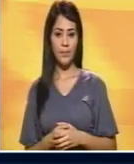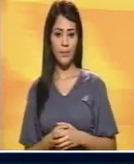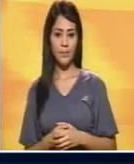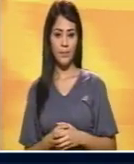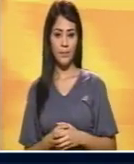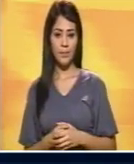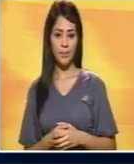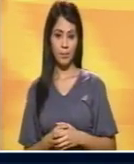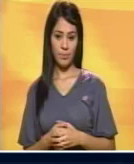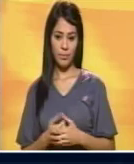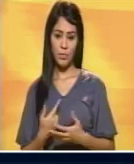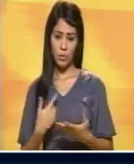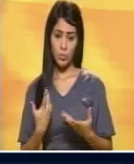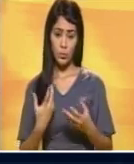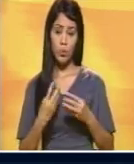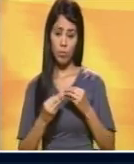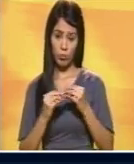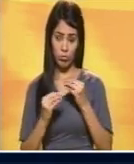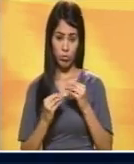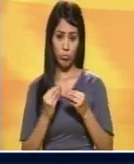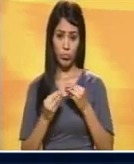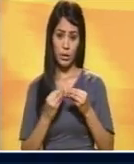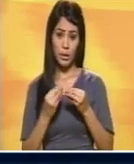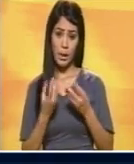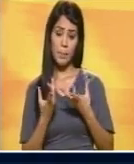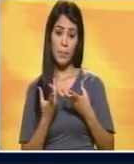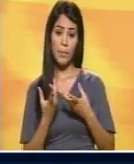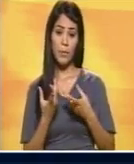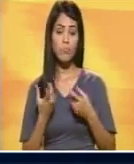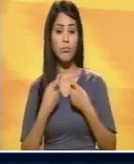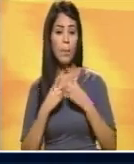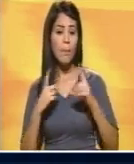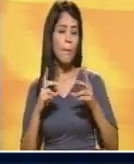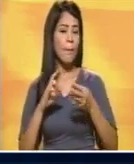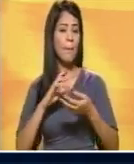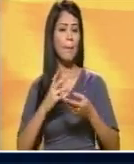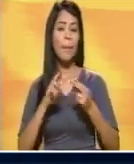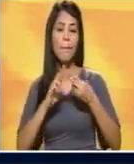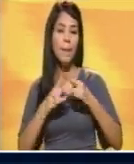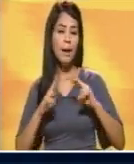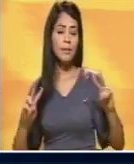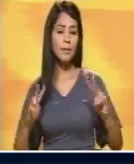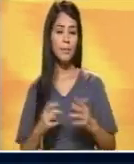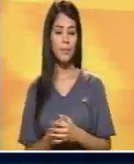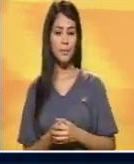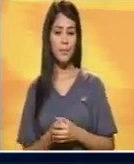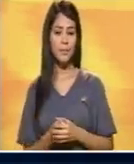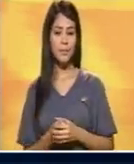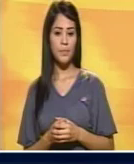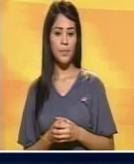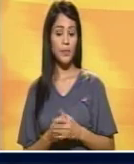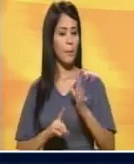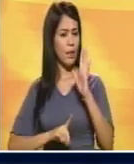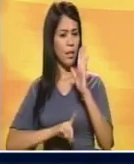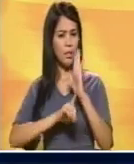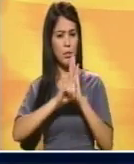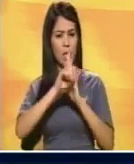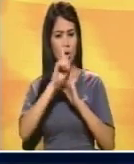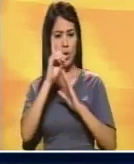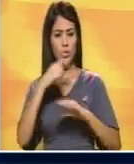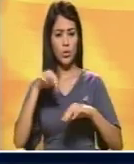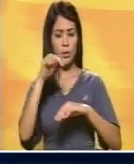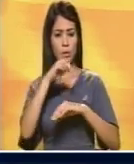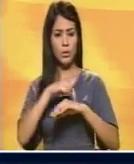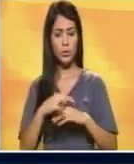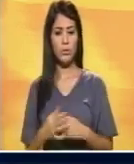Para eso es que construimos una diplomacia bolivariana de paz, una diplomacia bolivariana para el desarrollo nacional